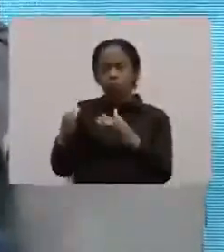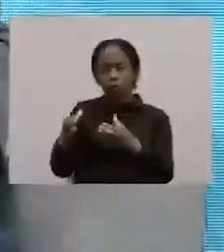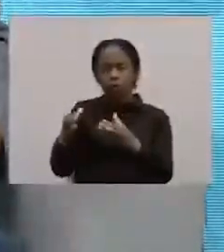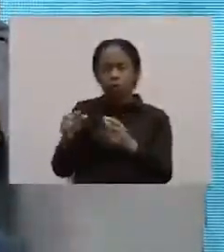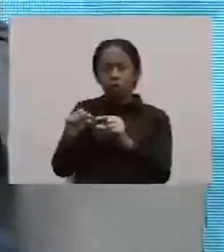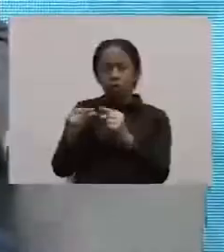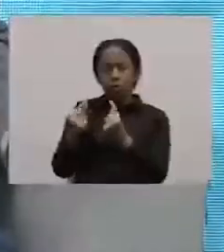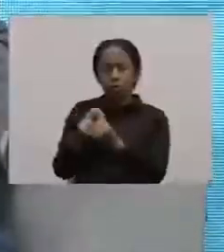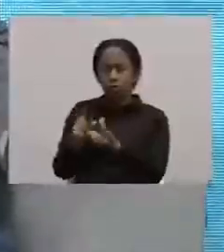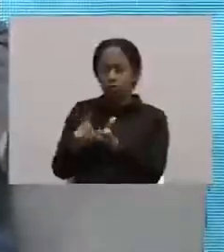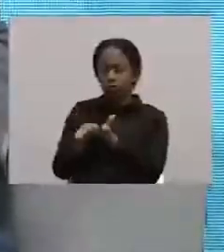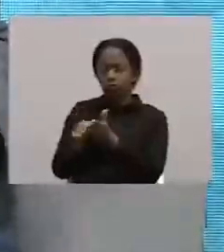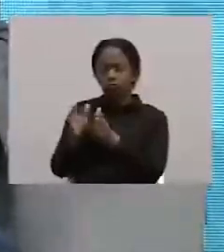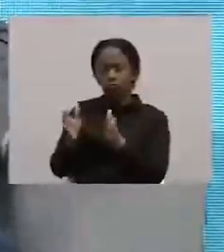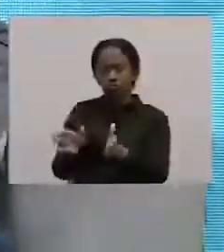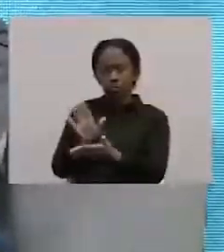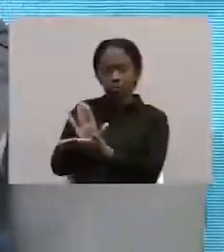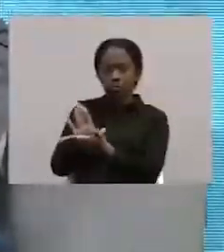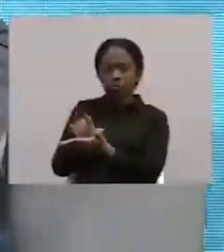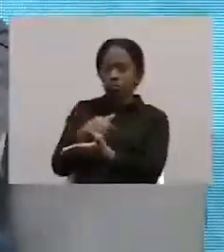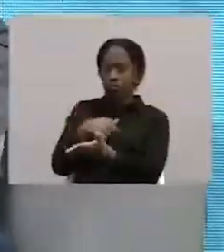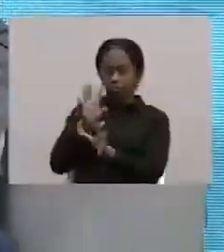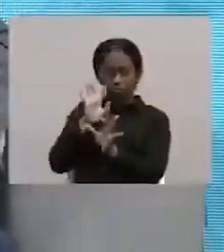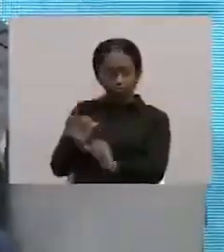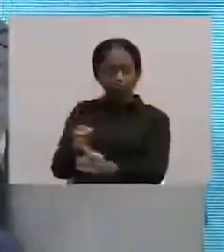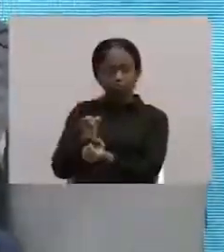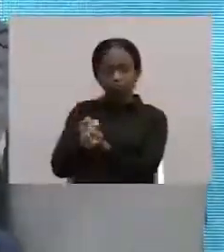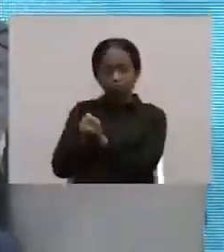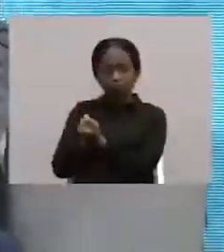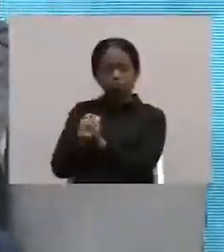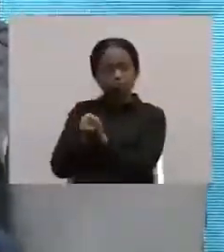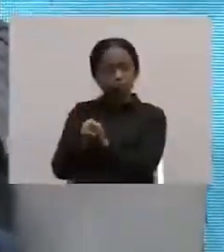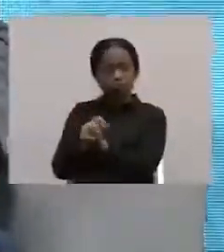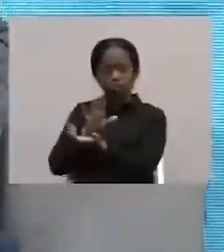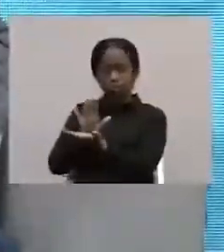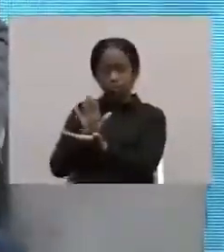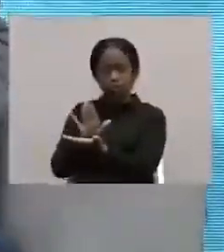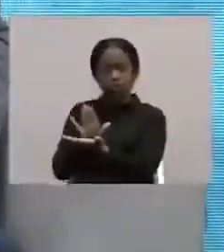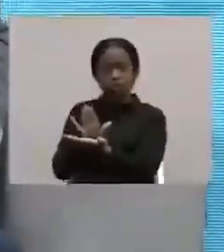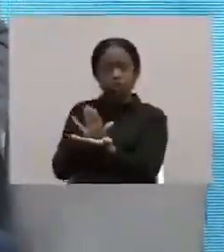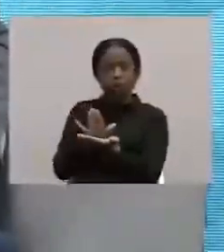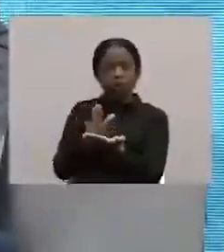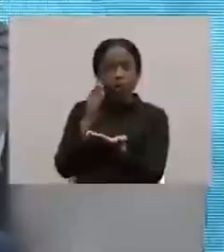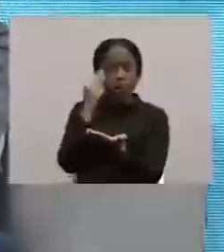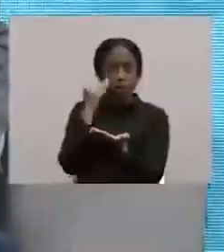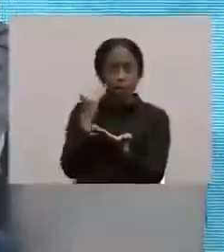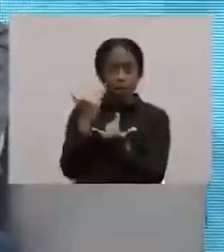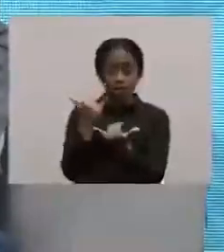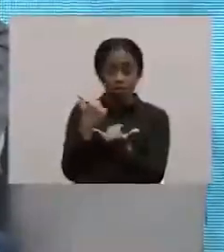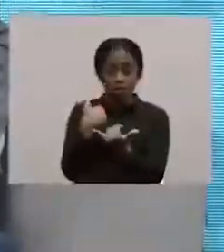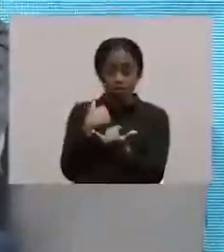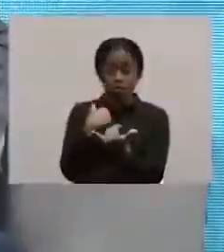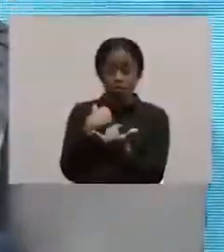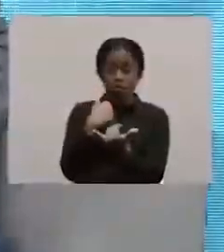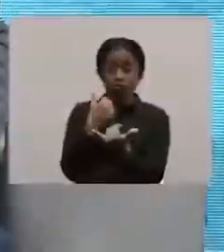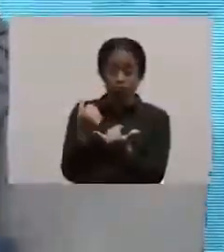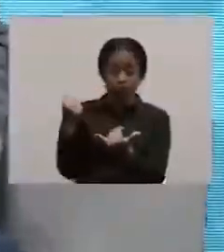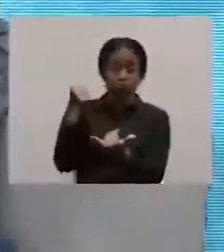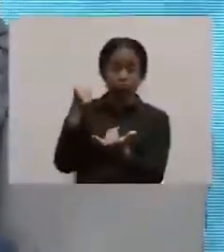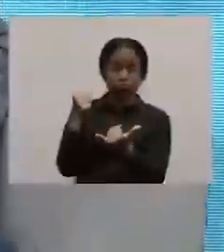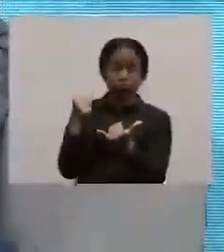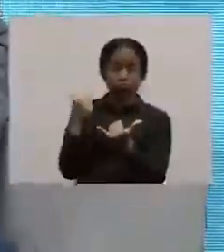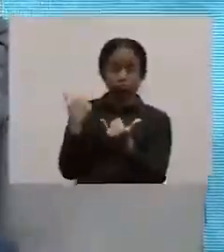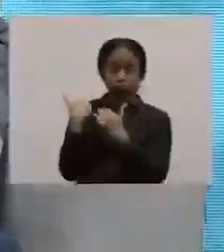formo parte, lo apoyo y soy militante de mi Colegio Dominicano de Periodistas, porque hoy yo ocupo la posición de director, pero lo que